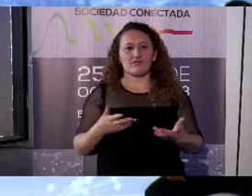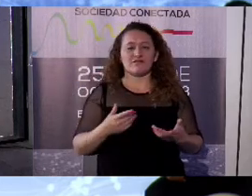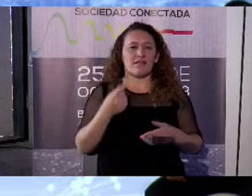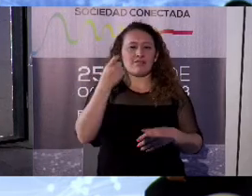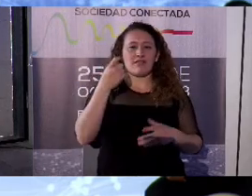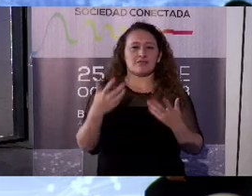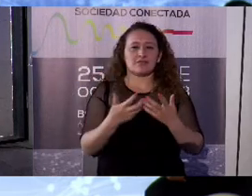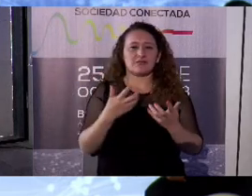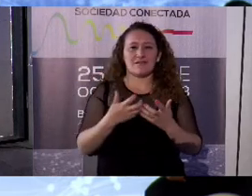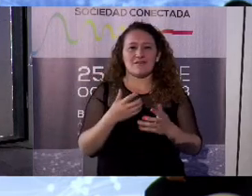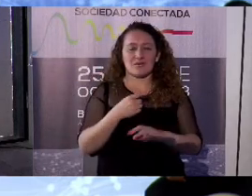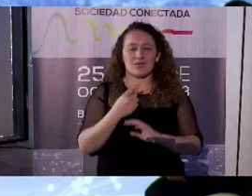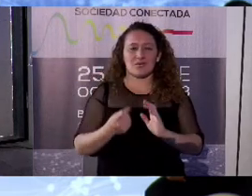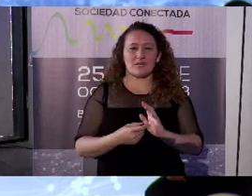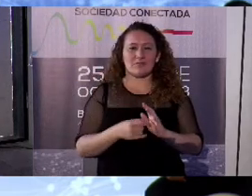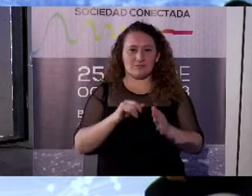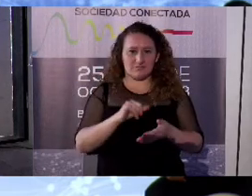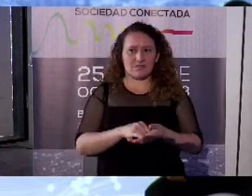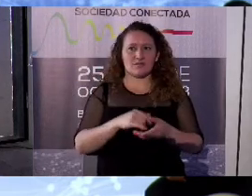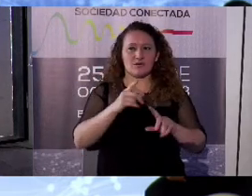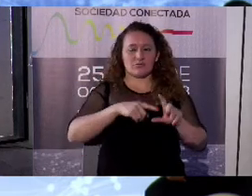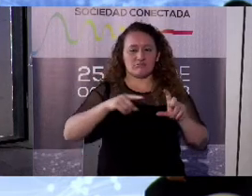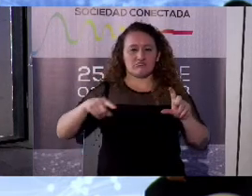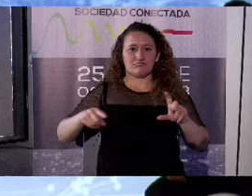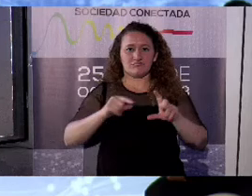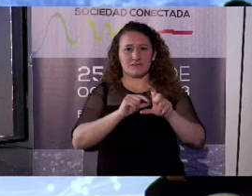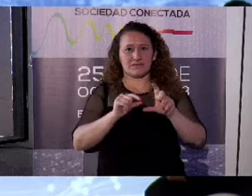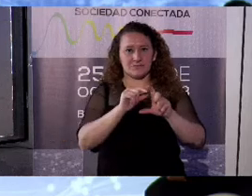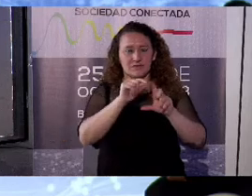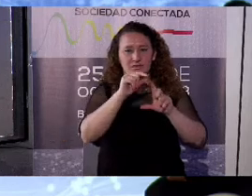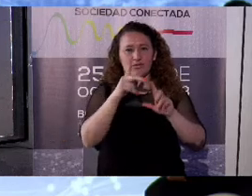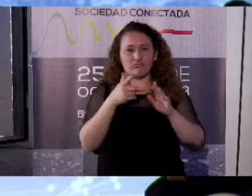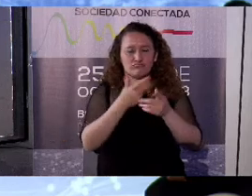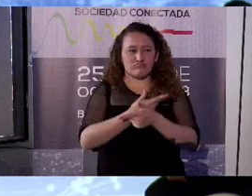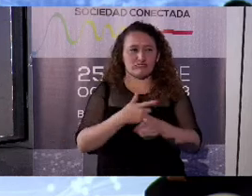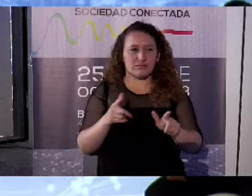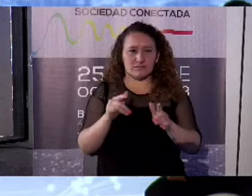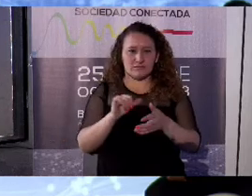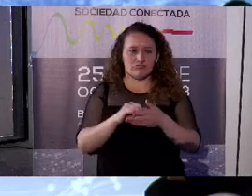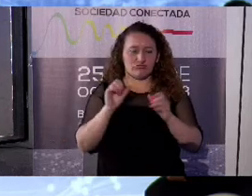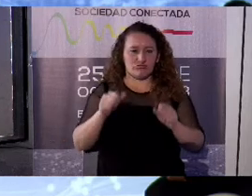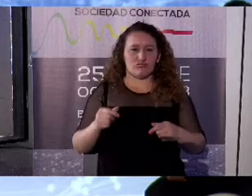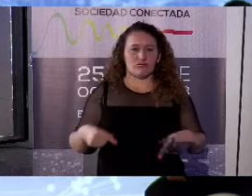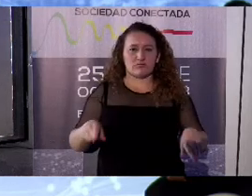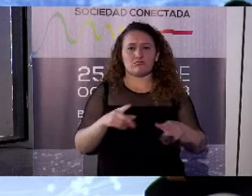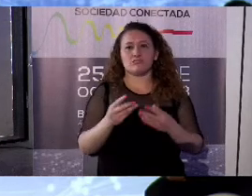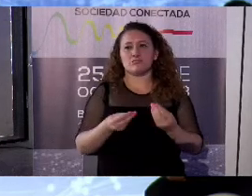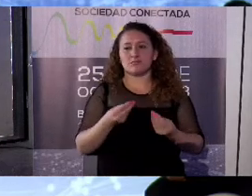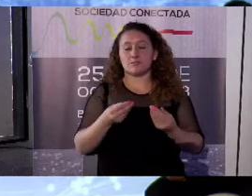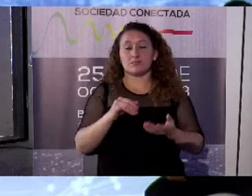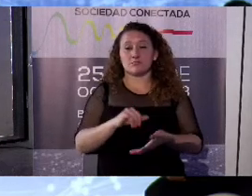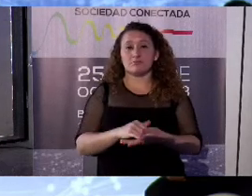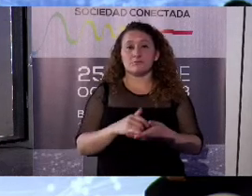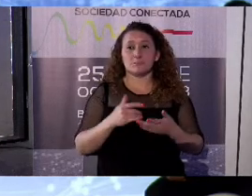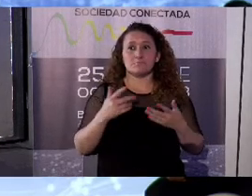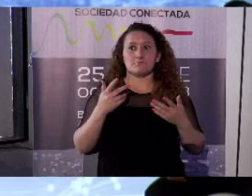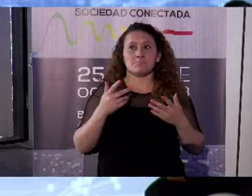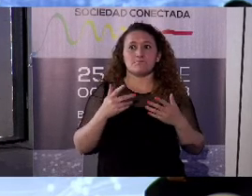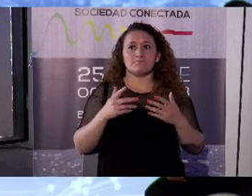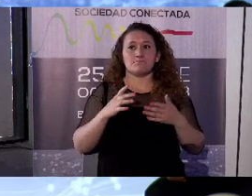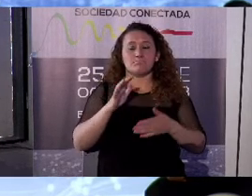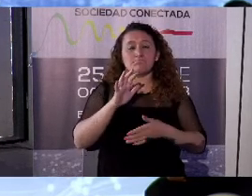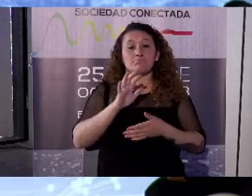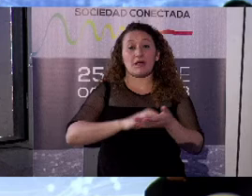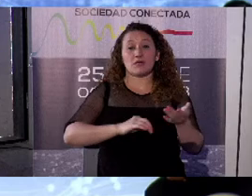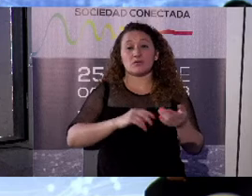pero nosotros dejamos Ya el espectro liberado para para que esto se pueda hacer se iniciará con ciudades de menos de 100,000